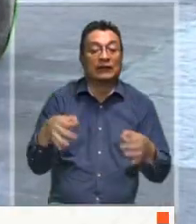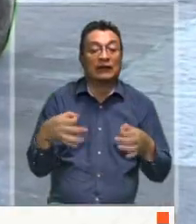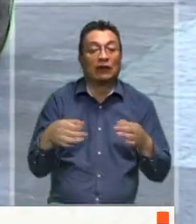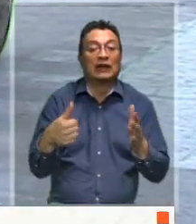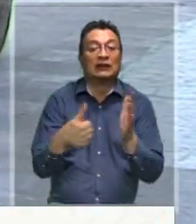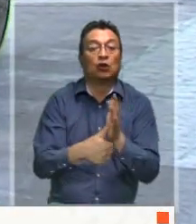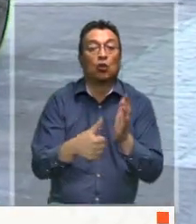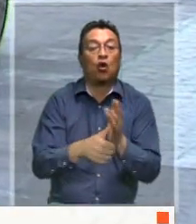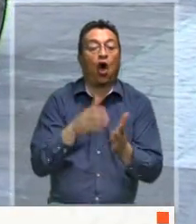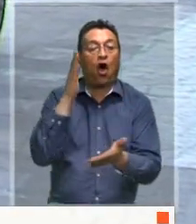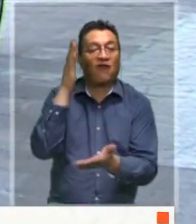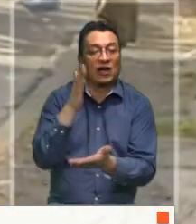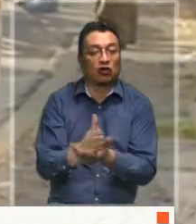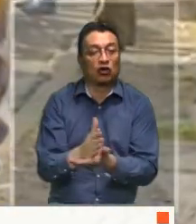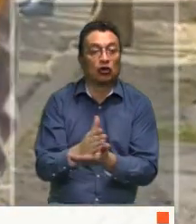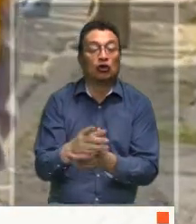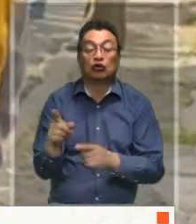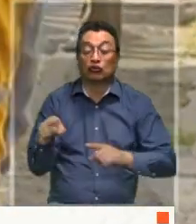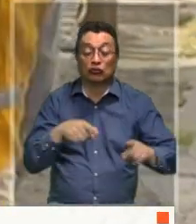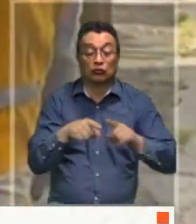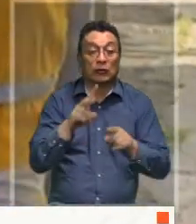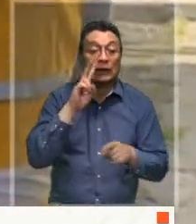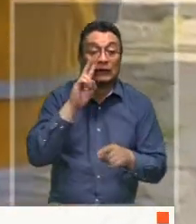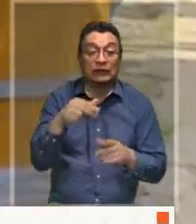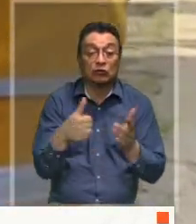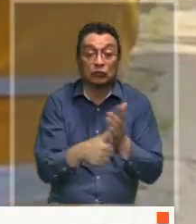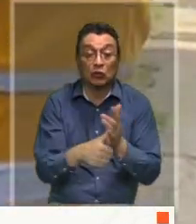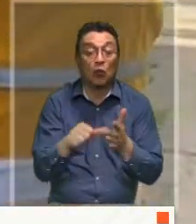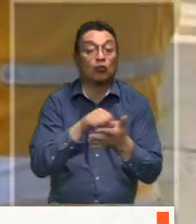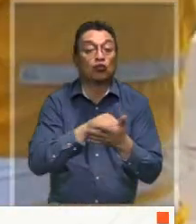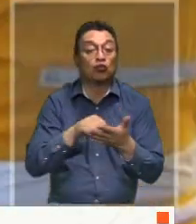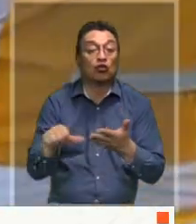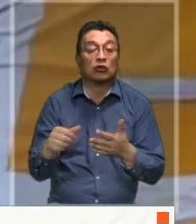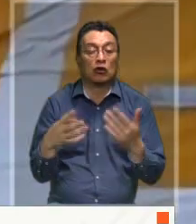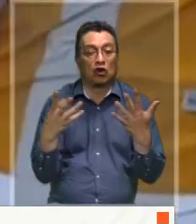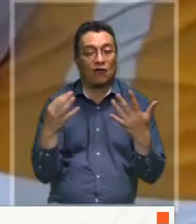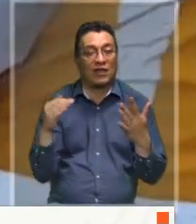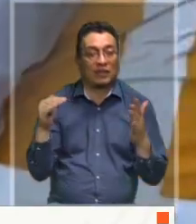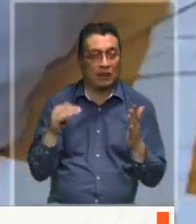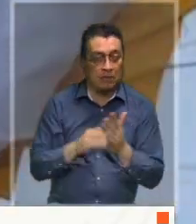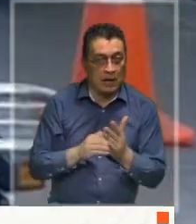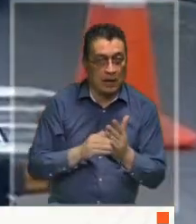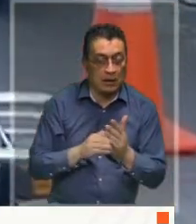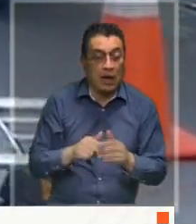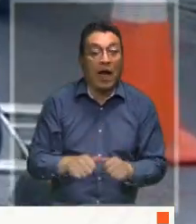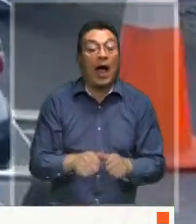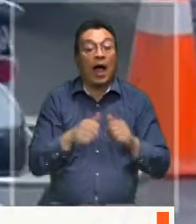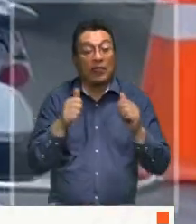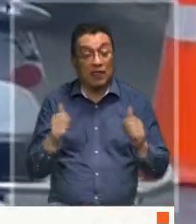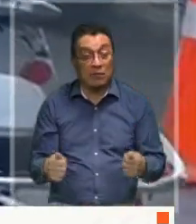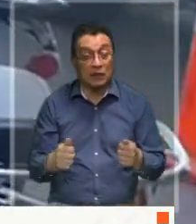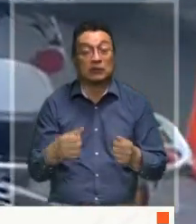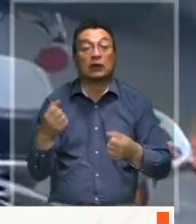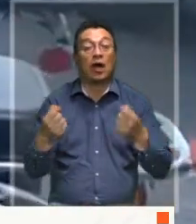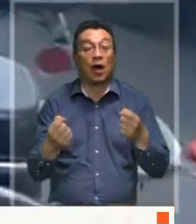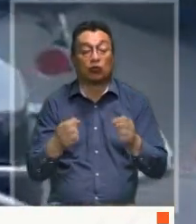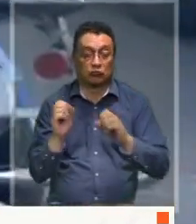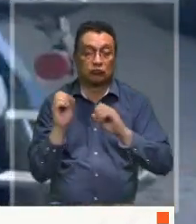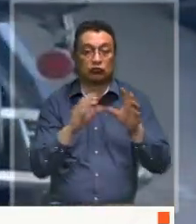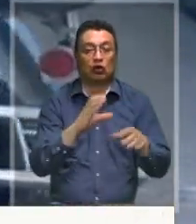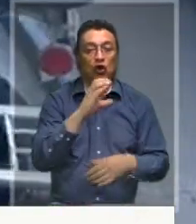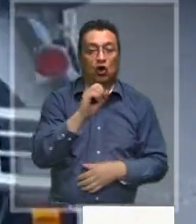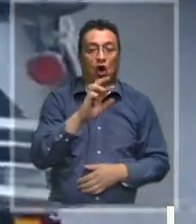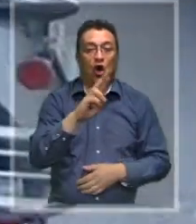seguro obligatorio. Si circulan sin documentos, la multa llega a los 90.000 pesos y además se deriva el vehículo hasta el corral